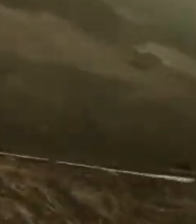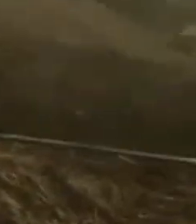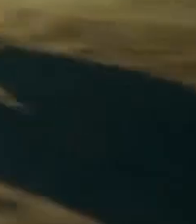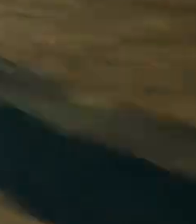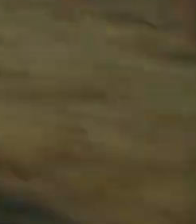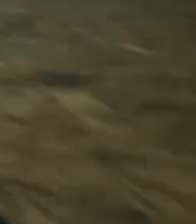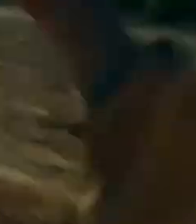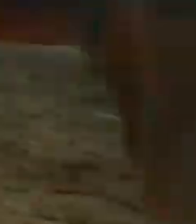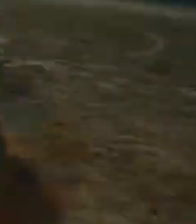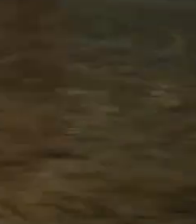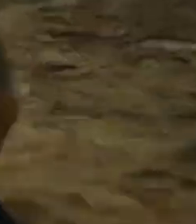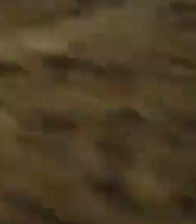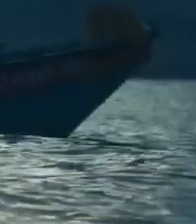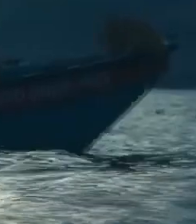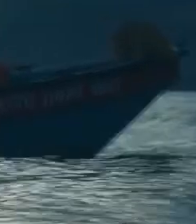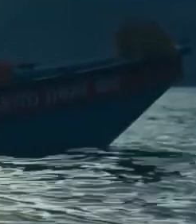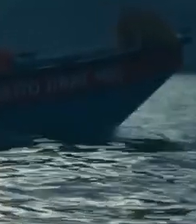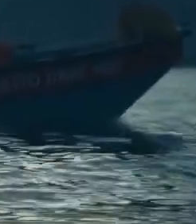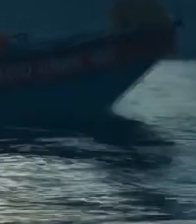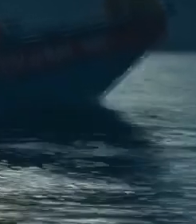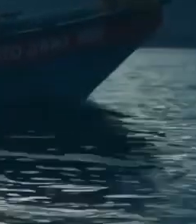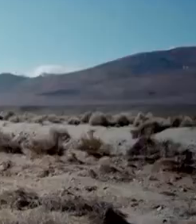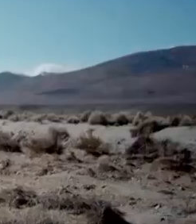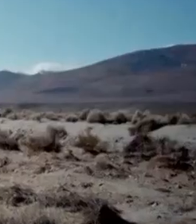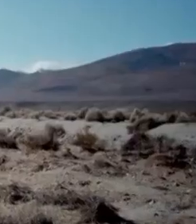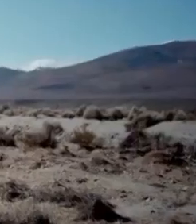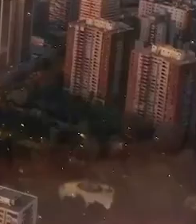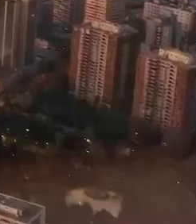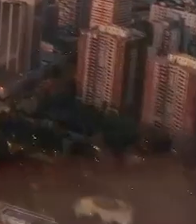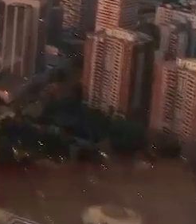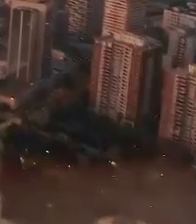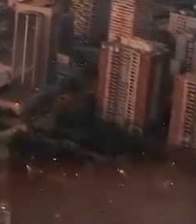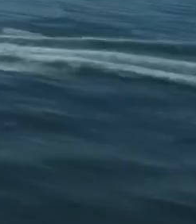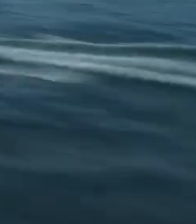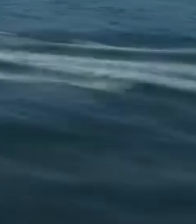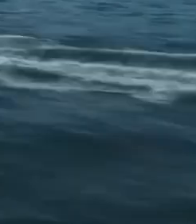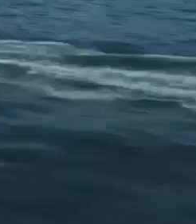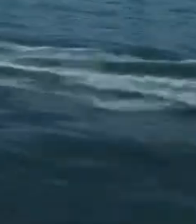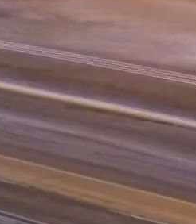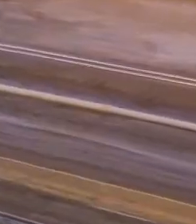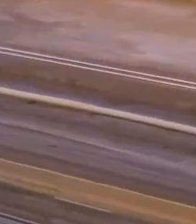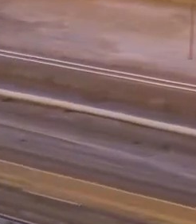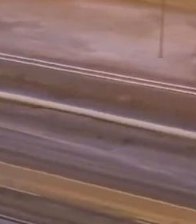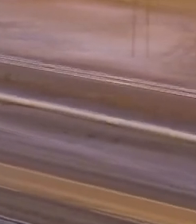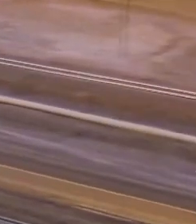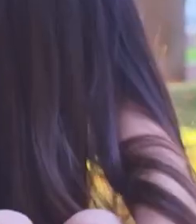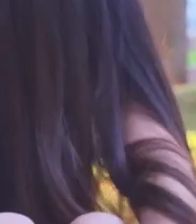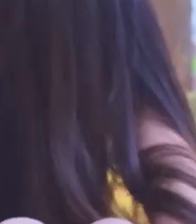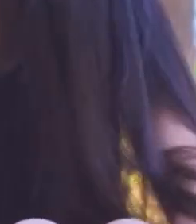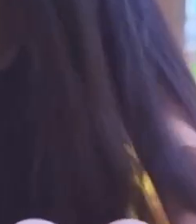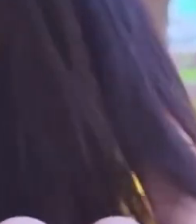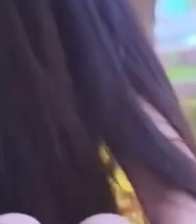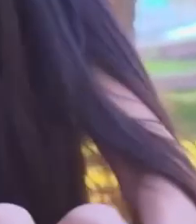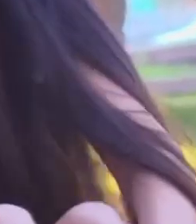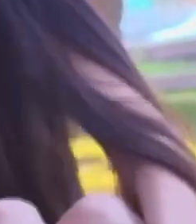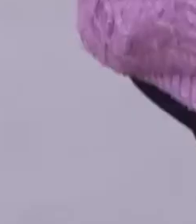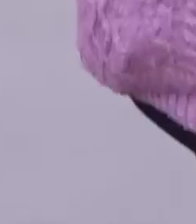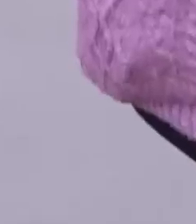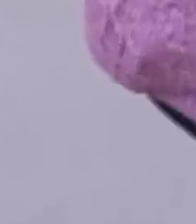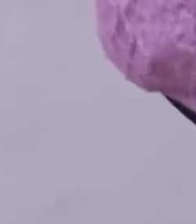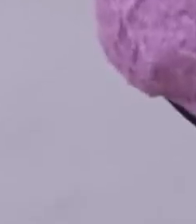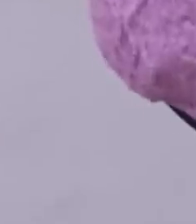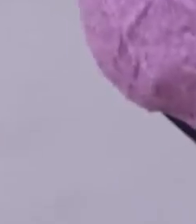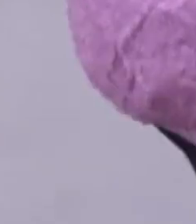desde el Palacio de la moneda se dirige a las chilenas y chilenos su excelencia el